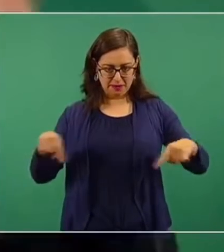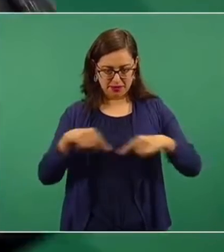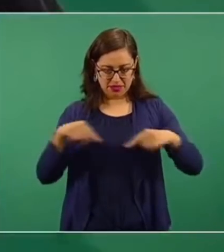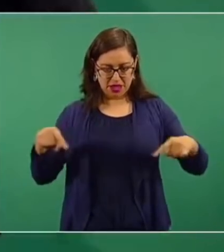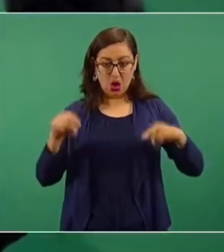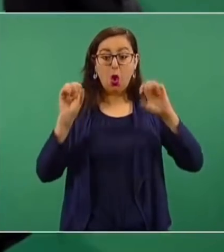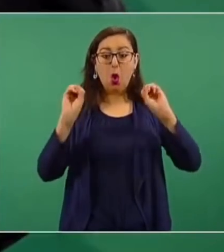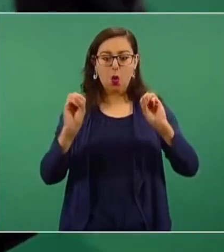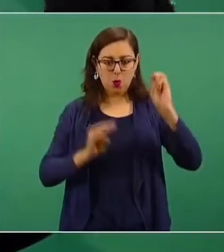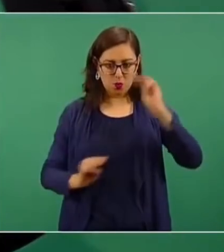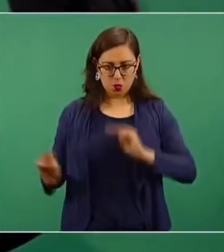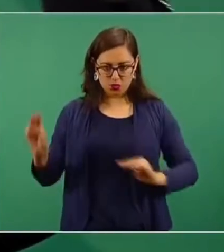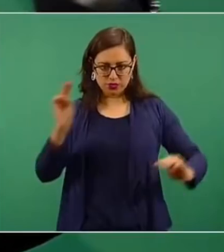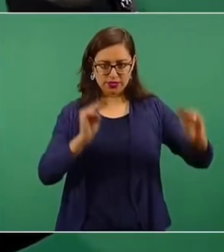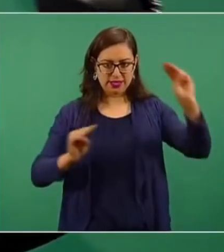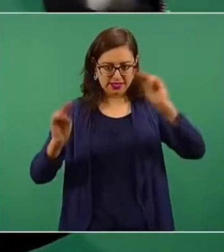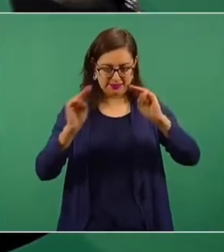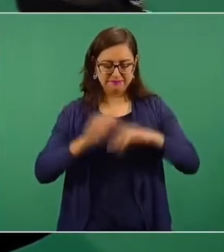donde en la punta